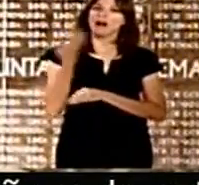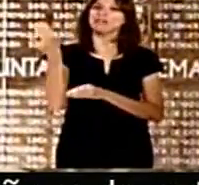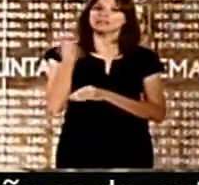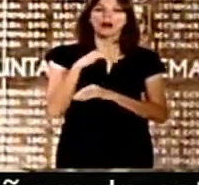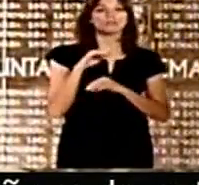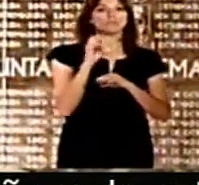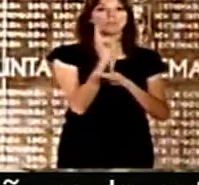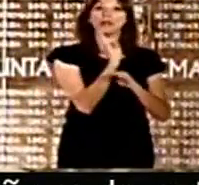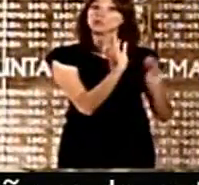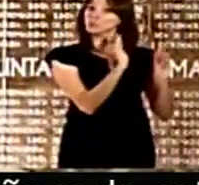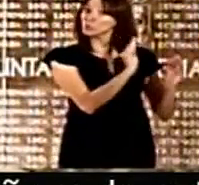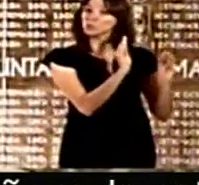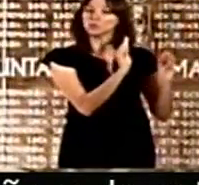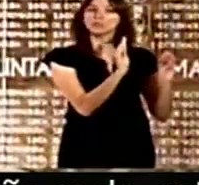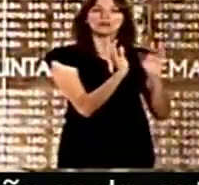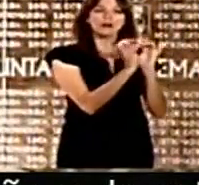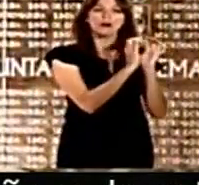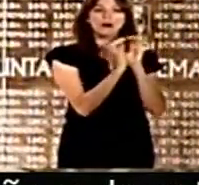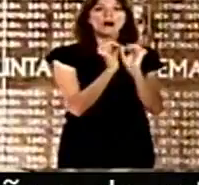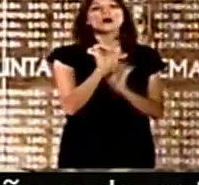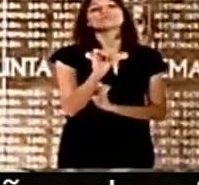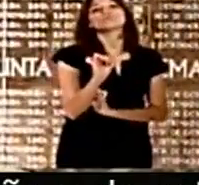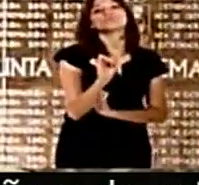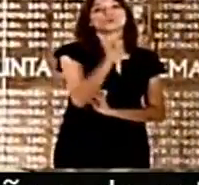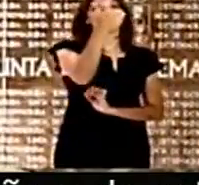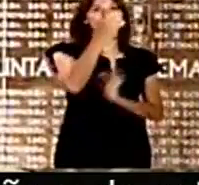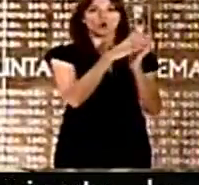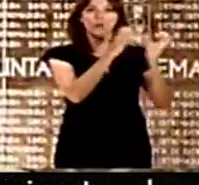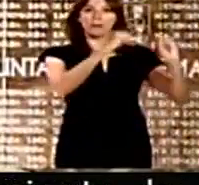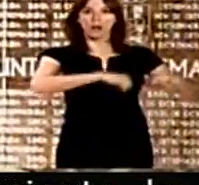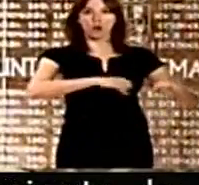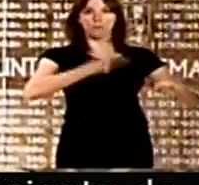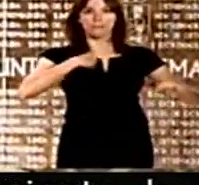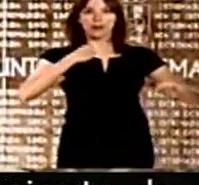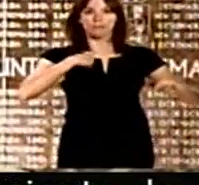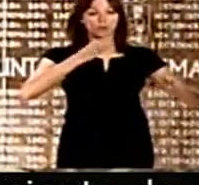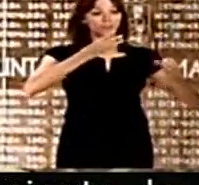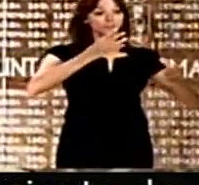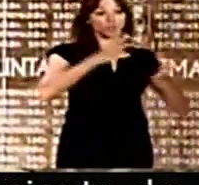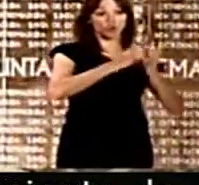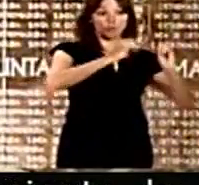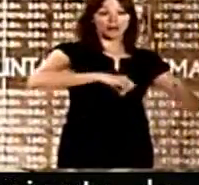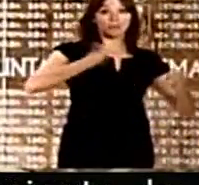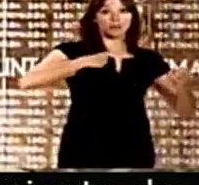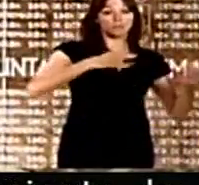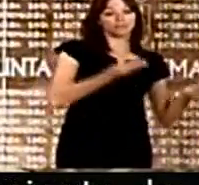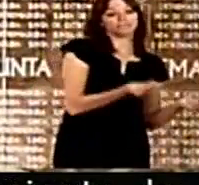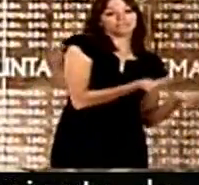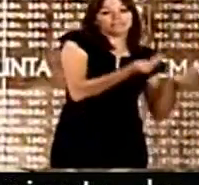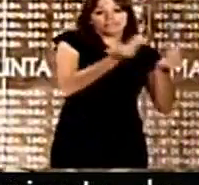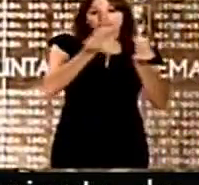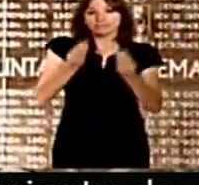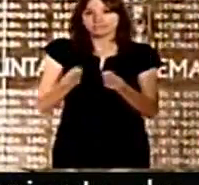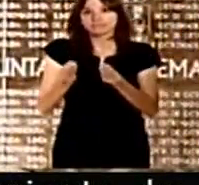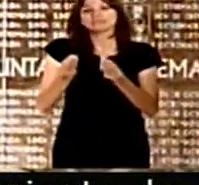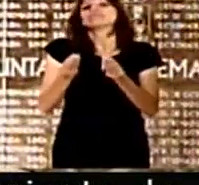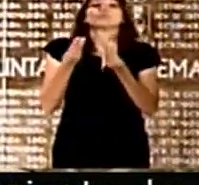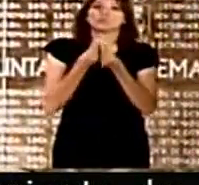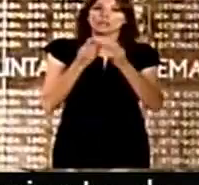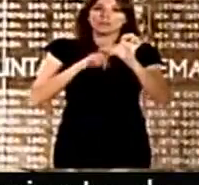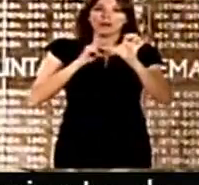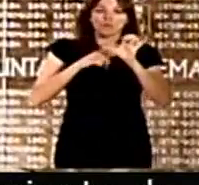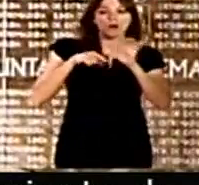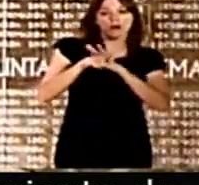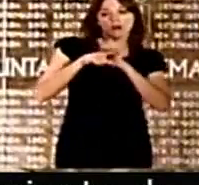y aprobó la suscripción de este convenio. El convenio pasa hoy por el órgano del Consejo de Gobierno de la Junta de Extremadura y la Junta de